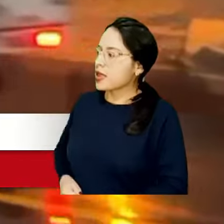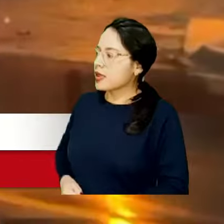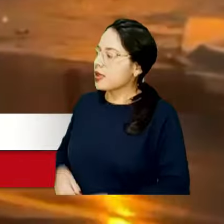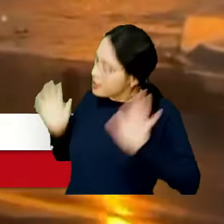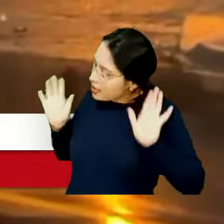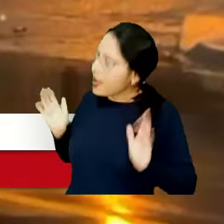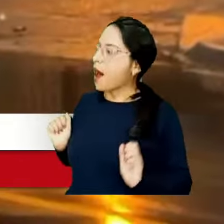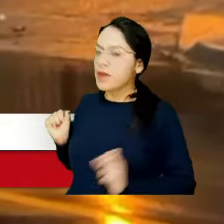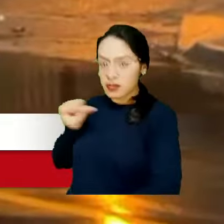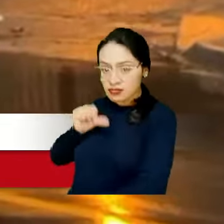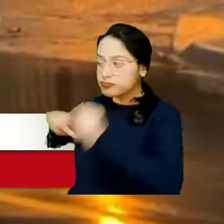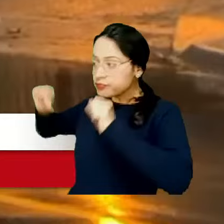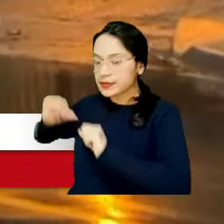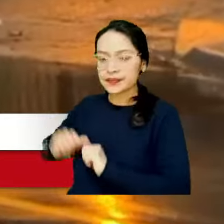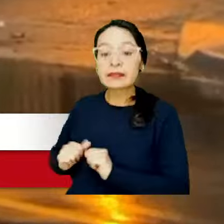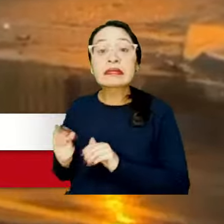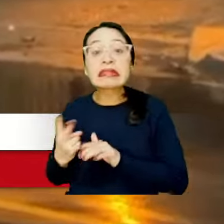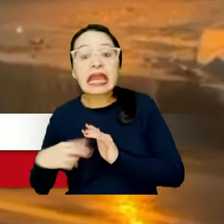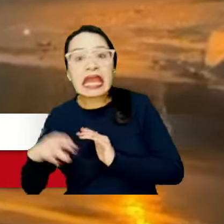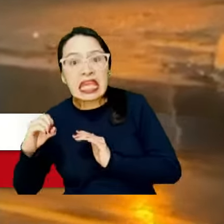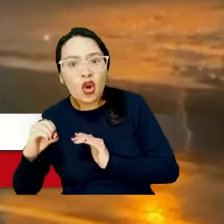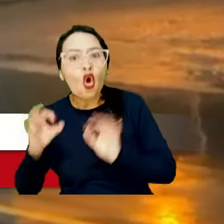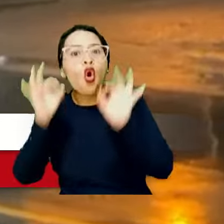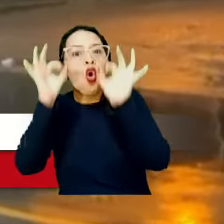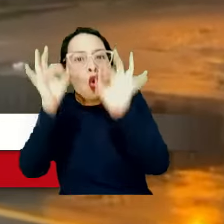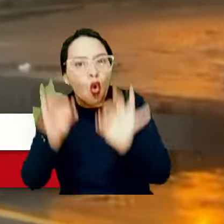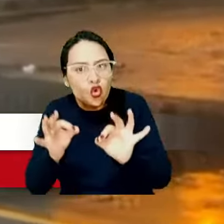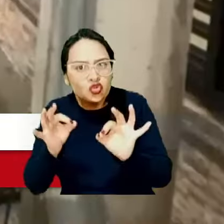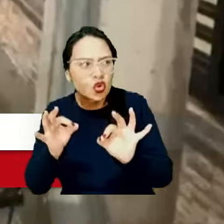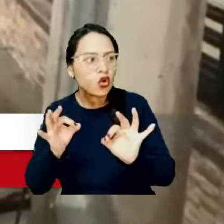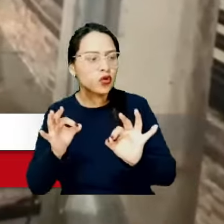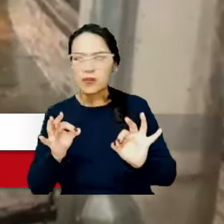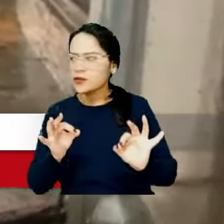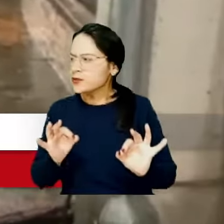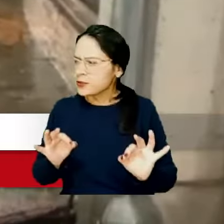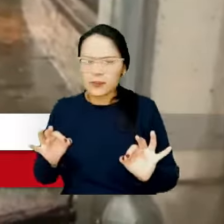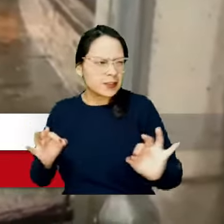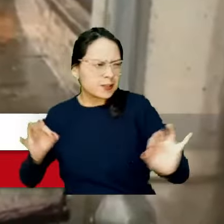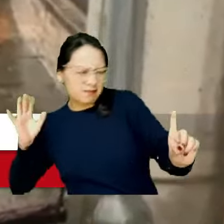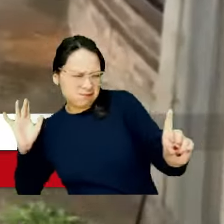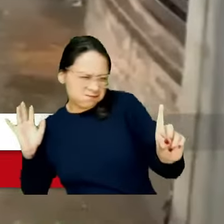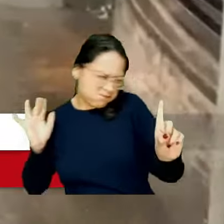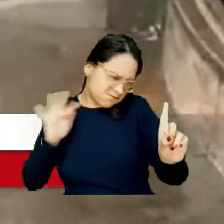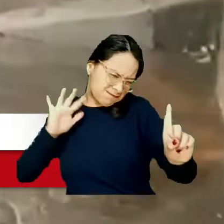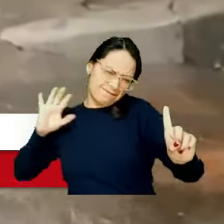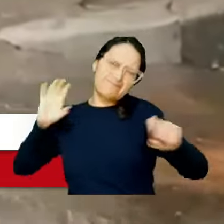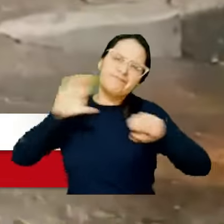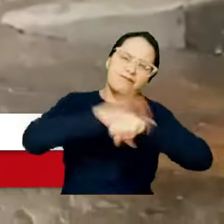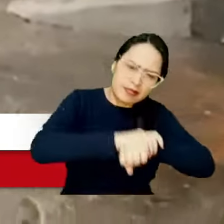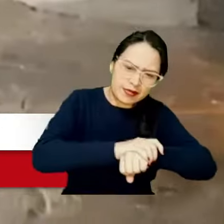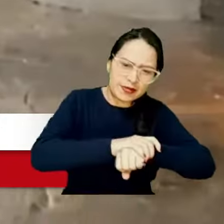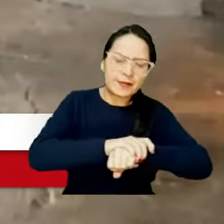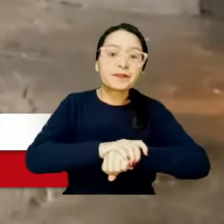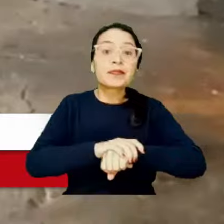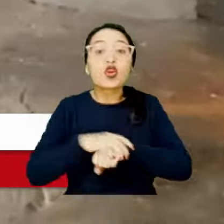de la señora y le comienza a pegar, le comienza a dar duro. Salen los vecinos del sector también, le quitaron la moto y la colocaron